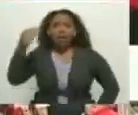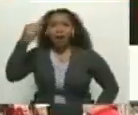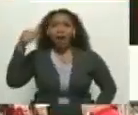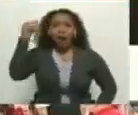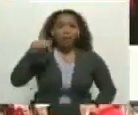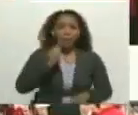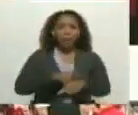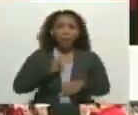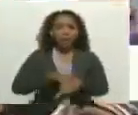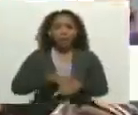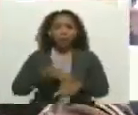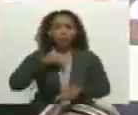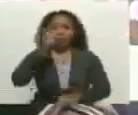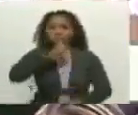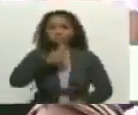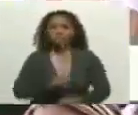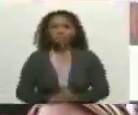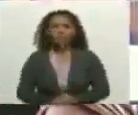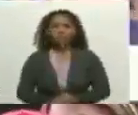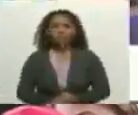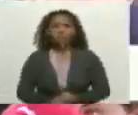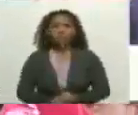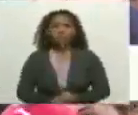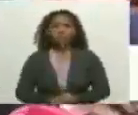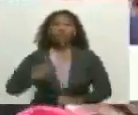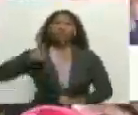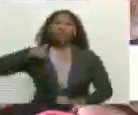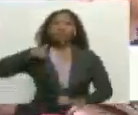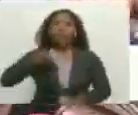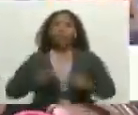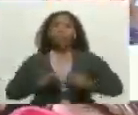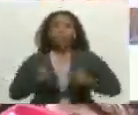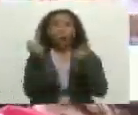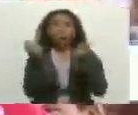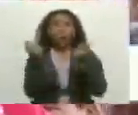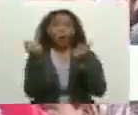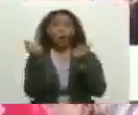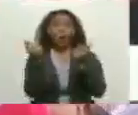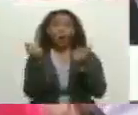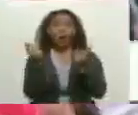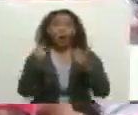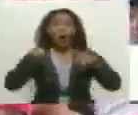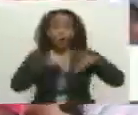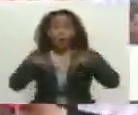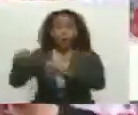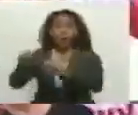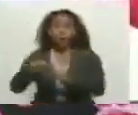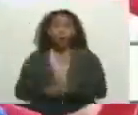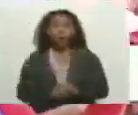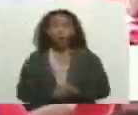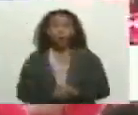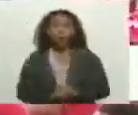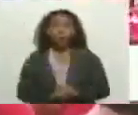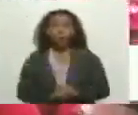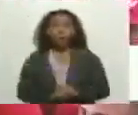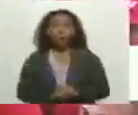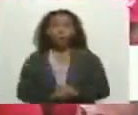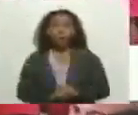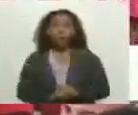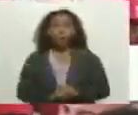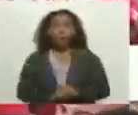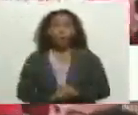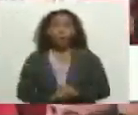que respiremos. Tiene que desaparecer de la faz de la tierra el imperialismo. Y